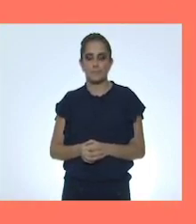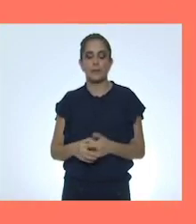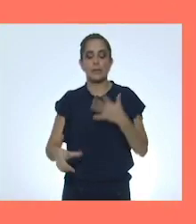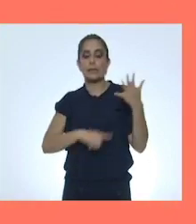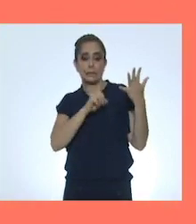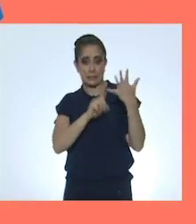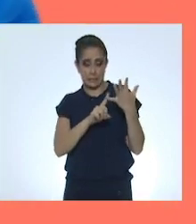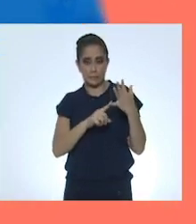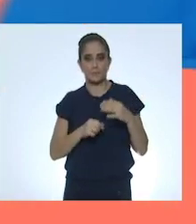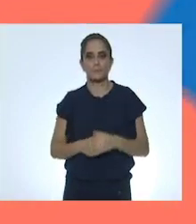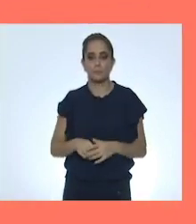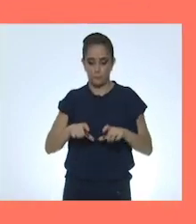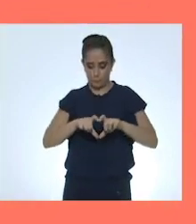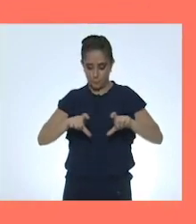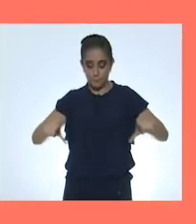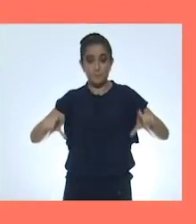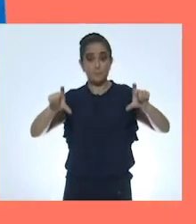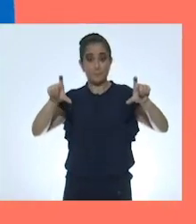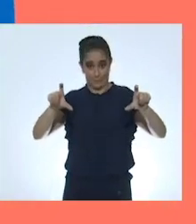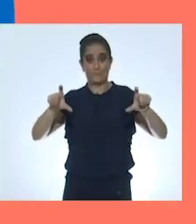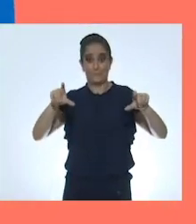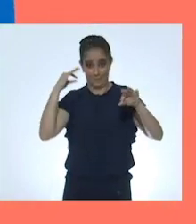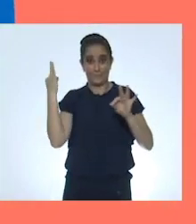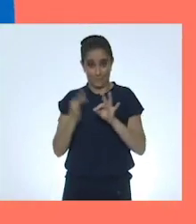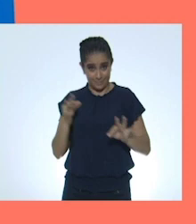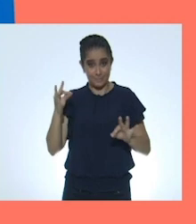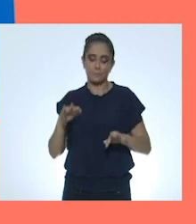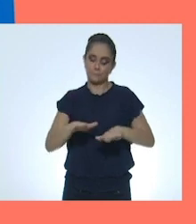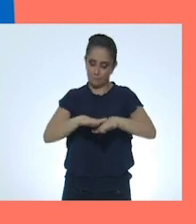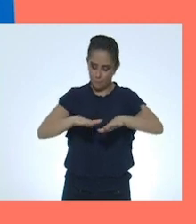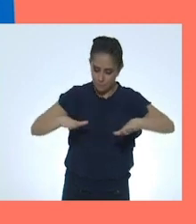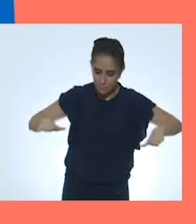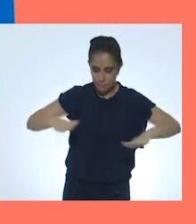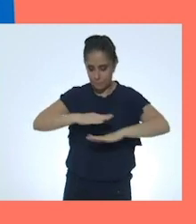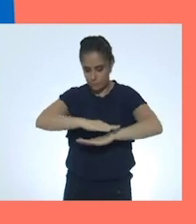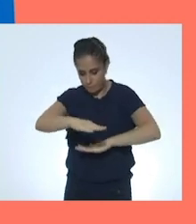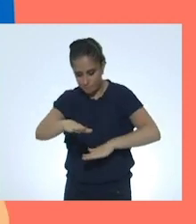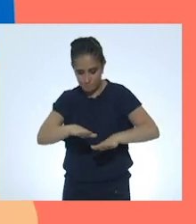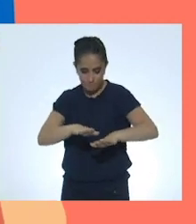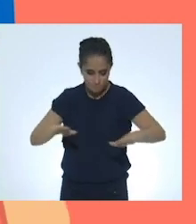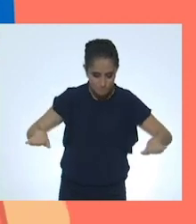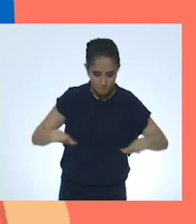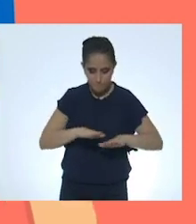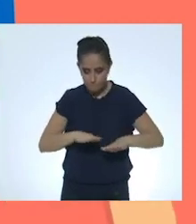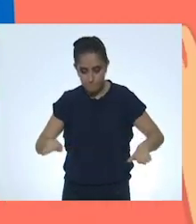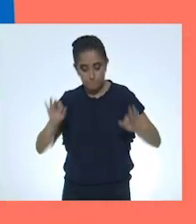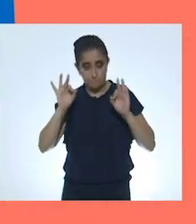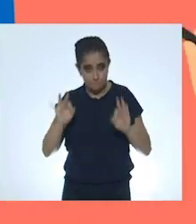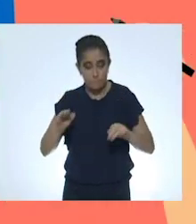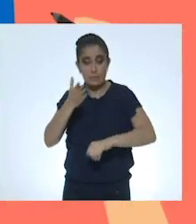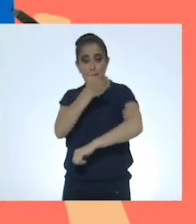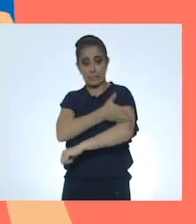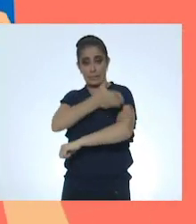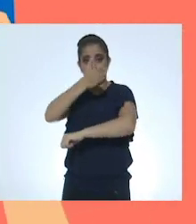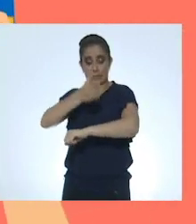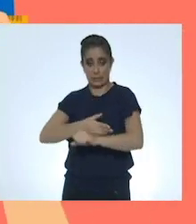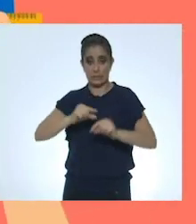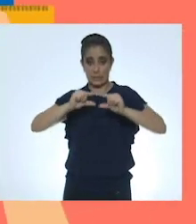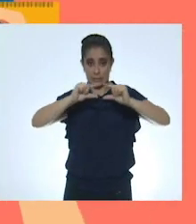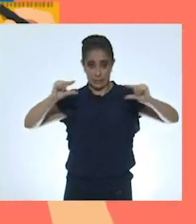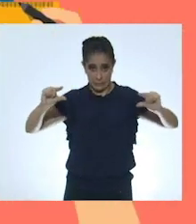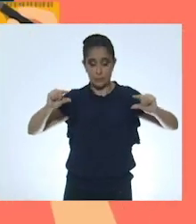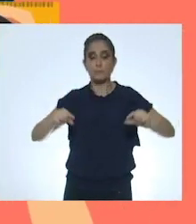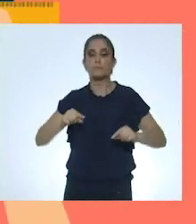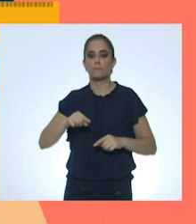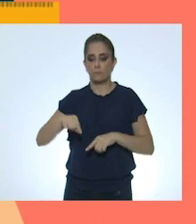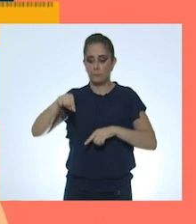5. Ahora tenemos un pequeño pedazo de playera. Estira a lo ancho y con ayuda de la regla, mide y marca con